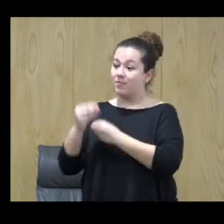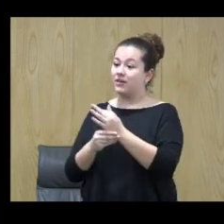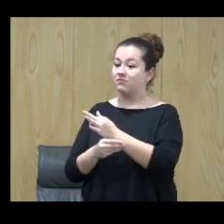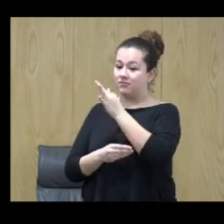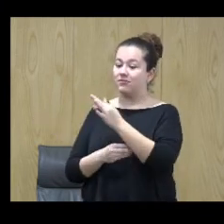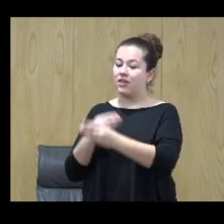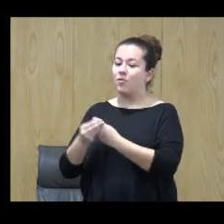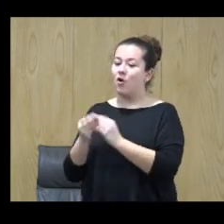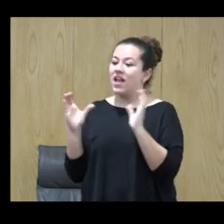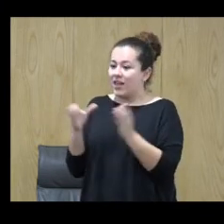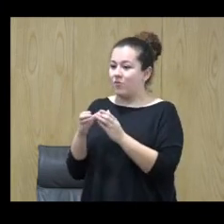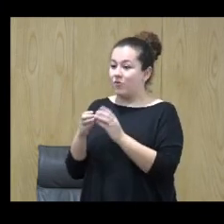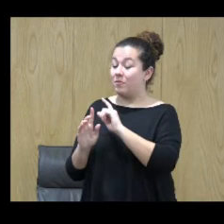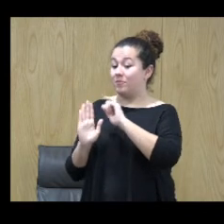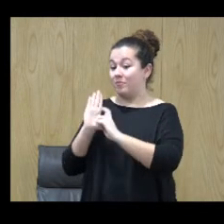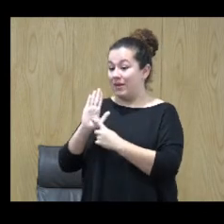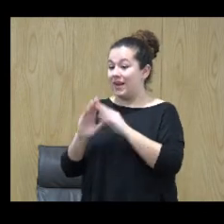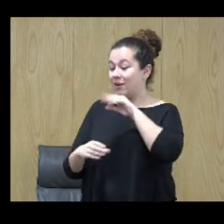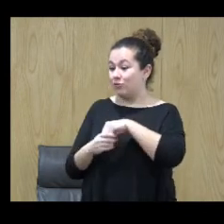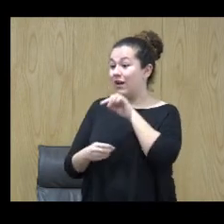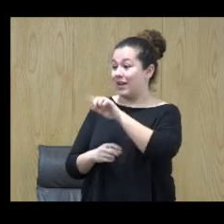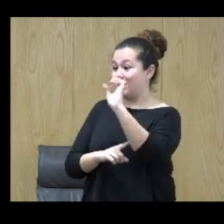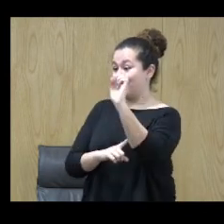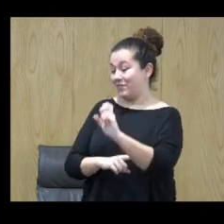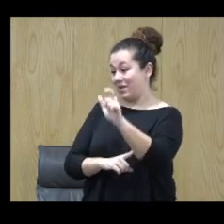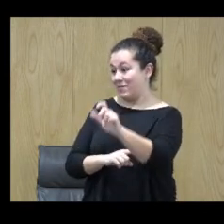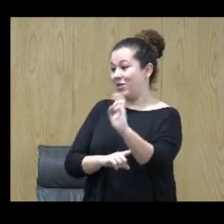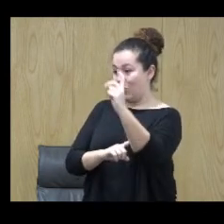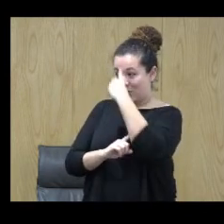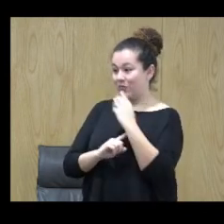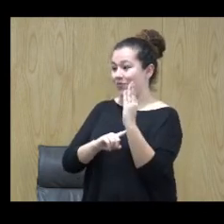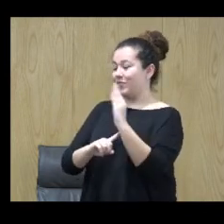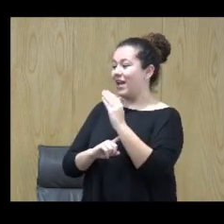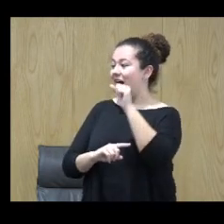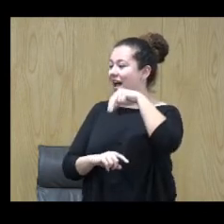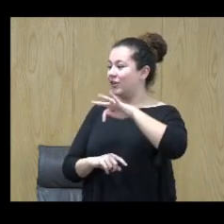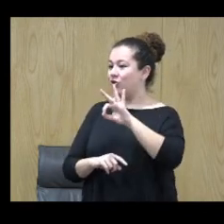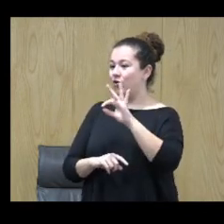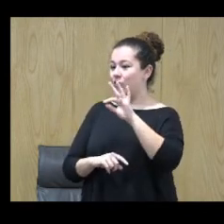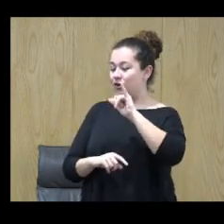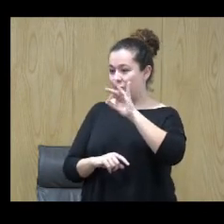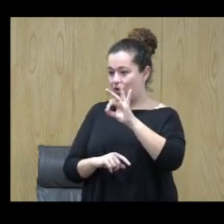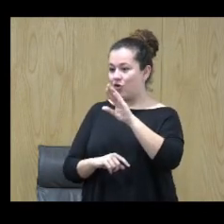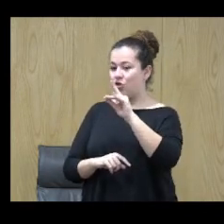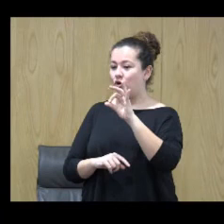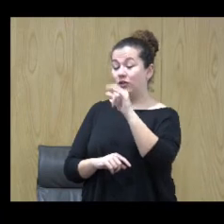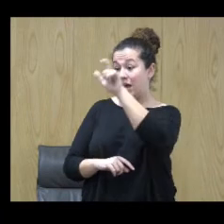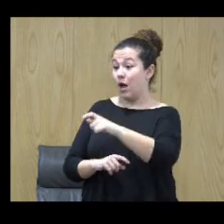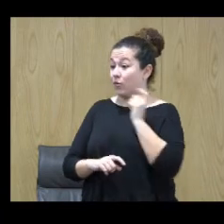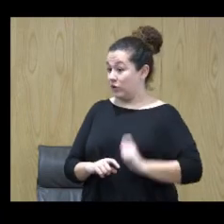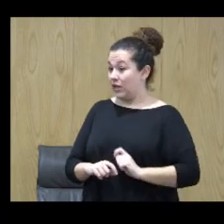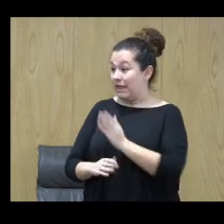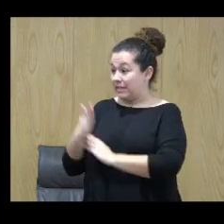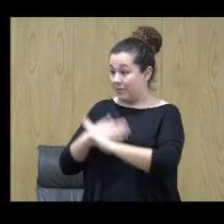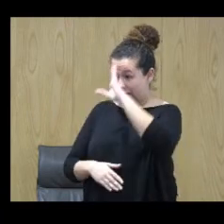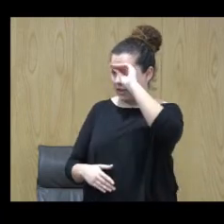Plena Inclusión. No está aquí representado, no está aquí nuestro compañero Antonio Hinojosa, que es un profesional con discapacidad intelectual